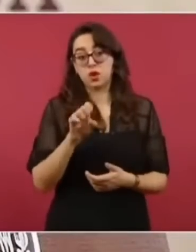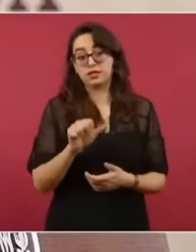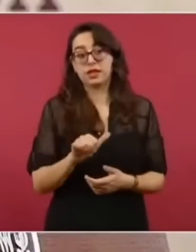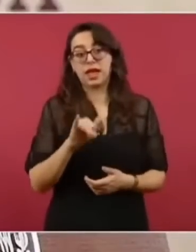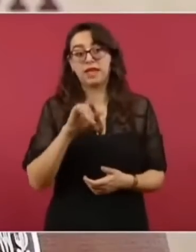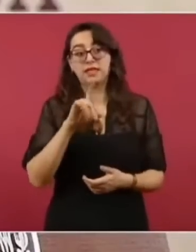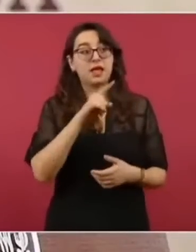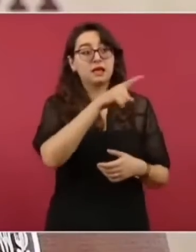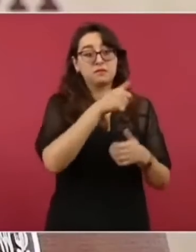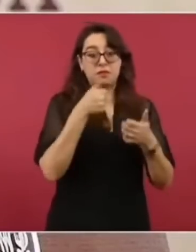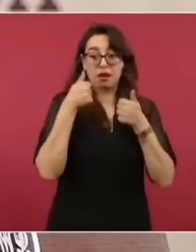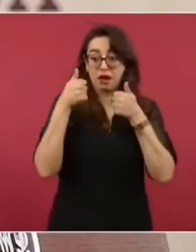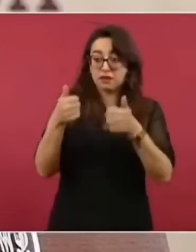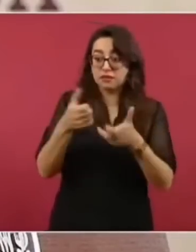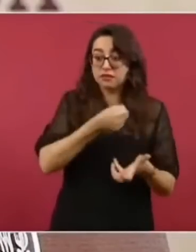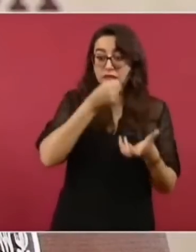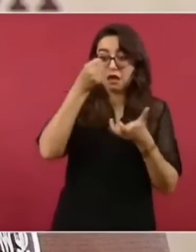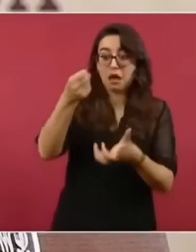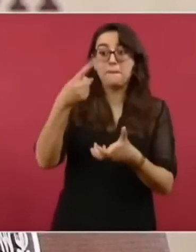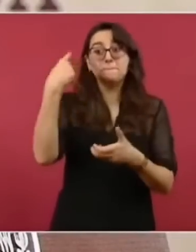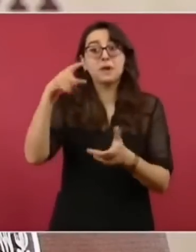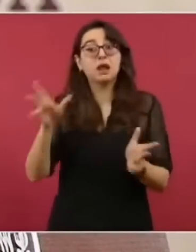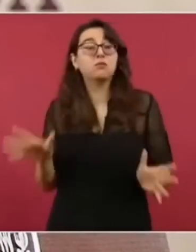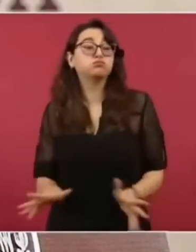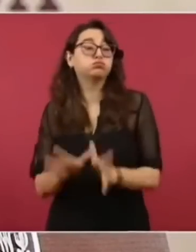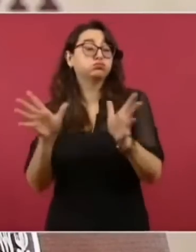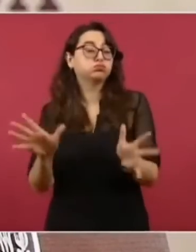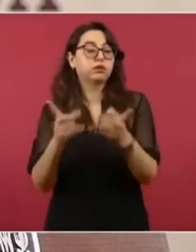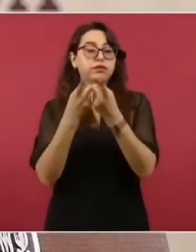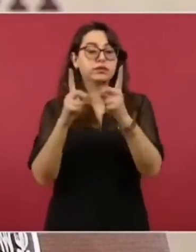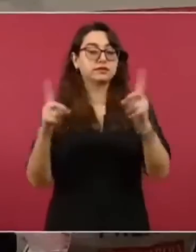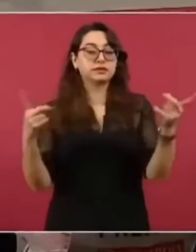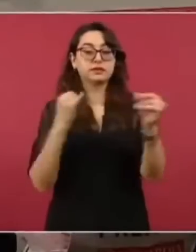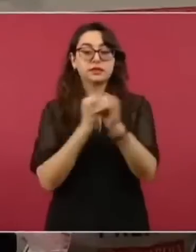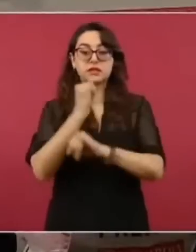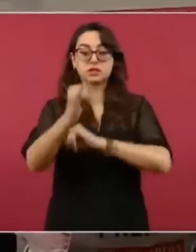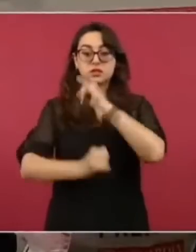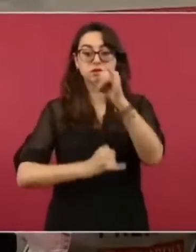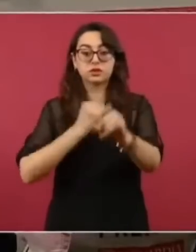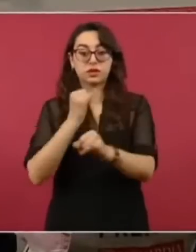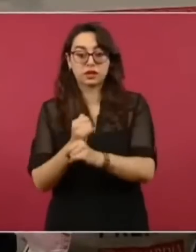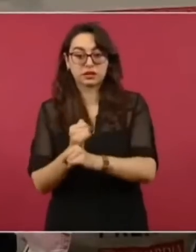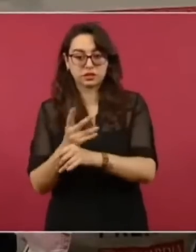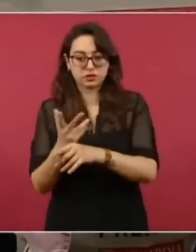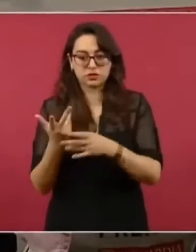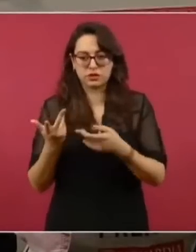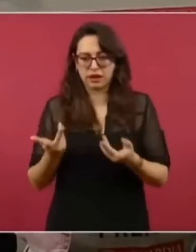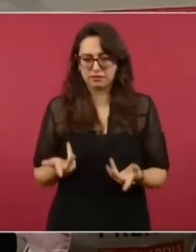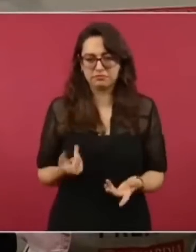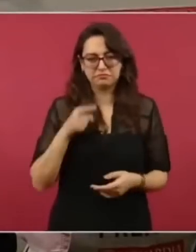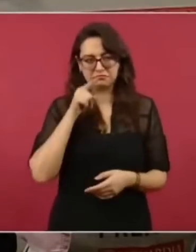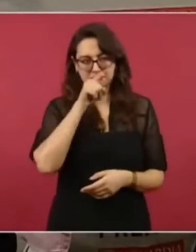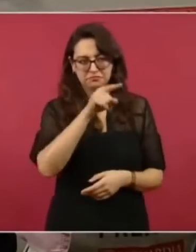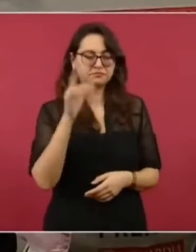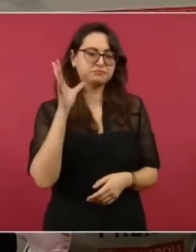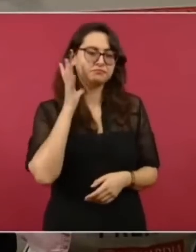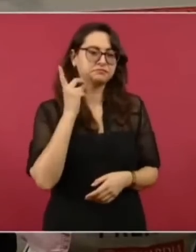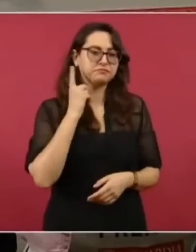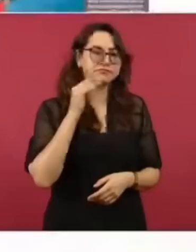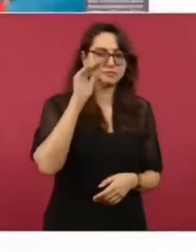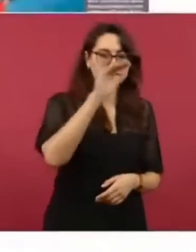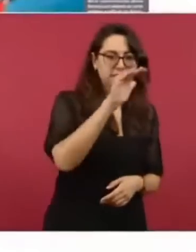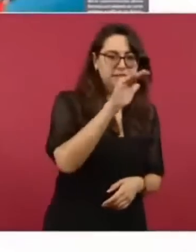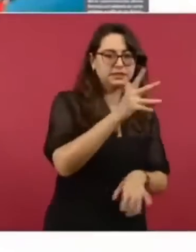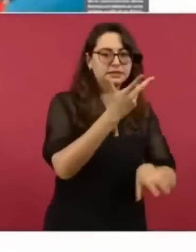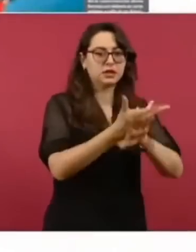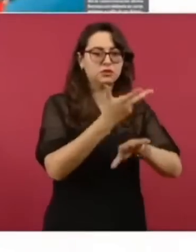Desarrollo Internacional, por sus siglas en inglés, habría mandado al Congreso de Estados Unidos un documento en el que